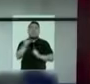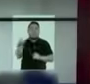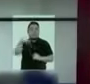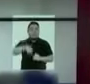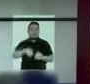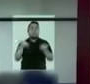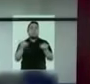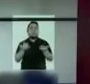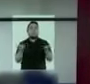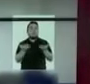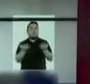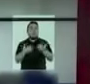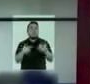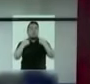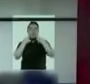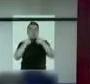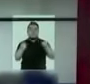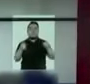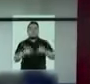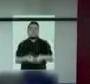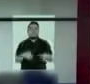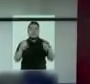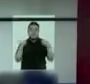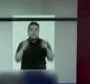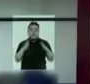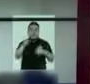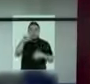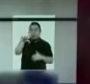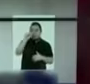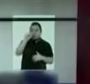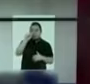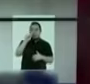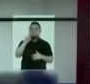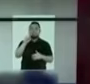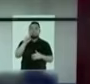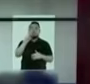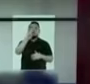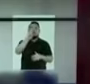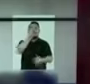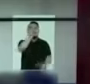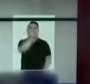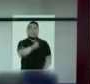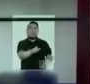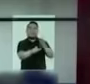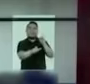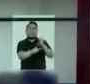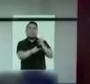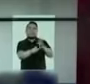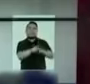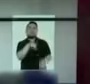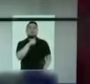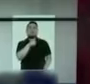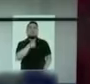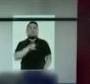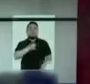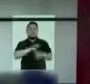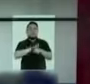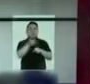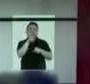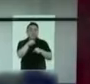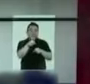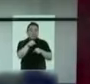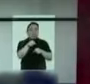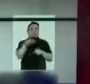Número de y divides. Para que ese número de, tiene que haber un cronograma de ingreso